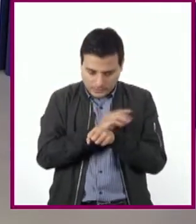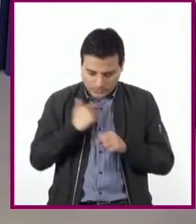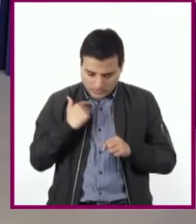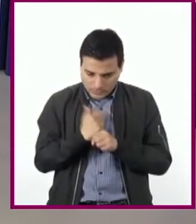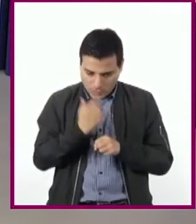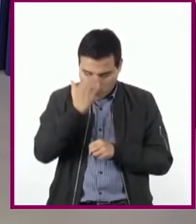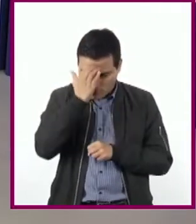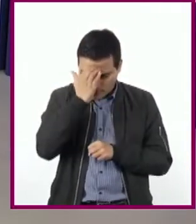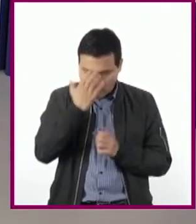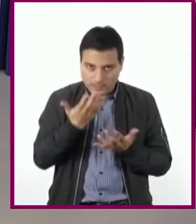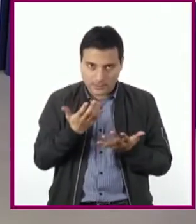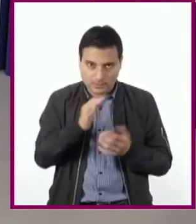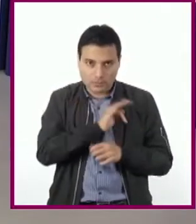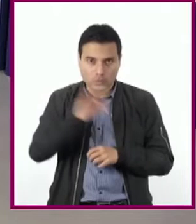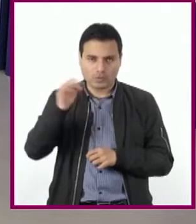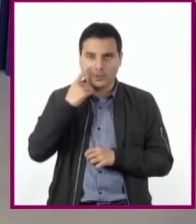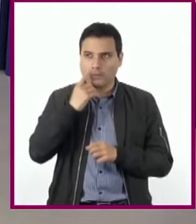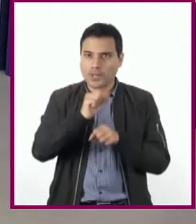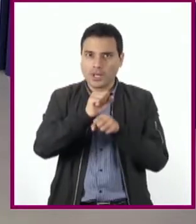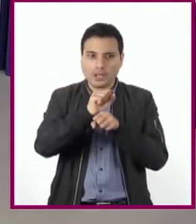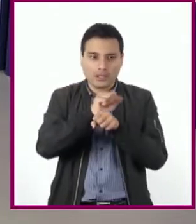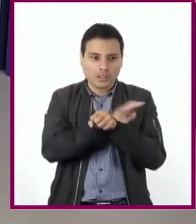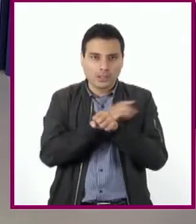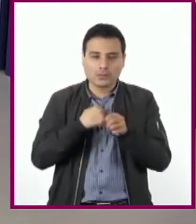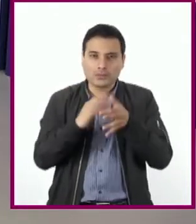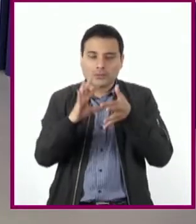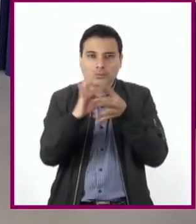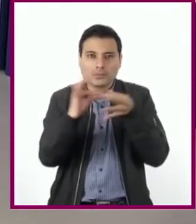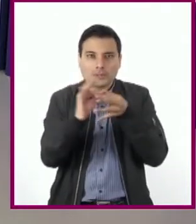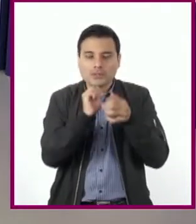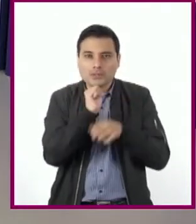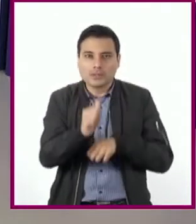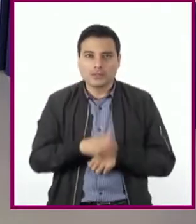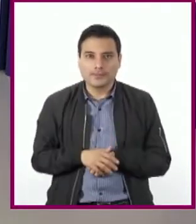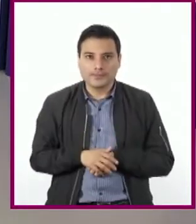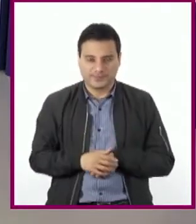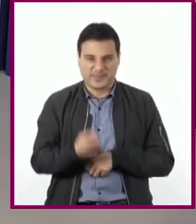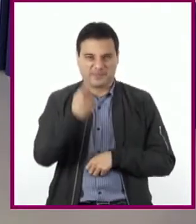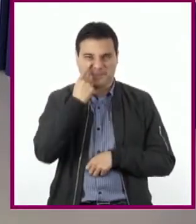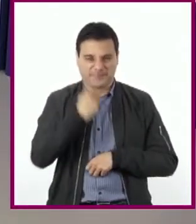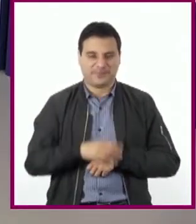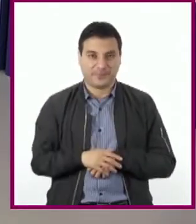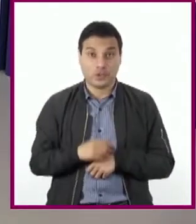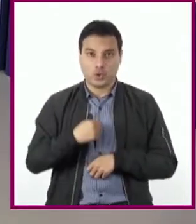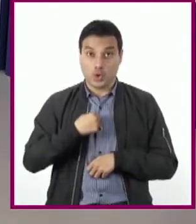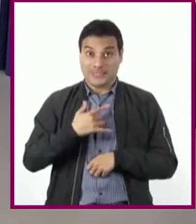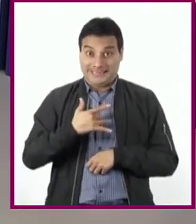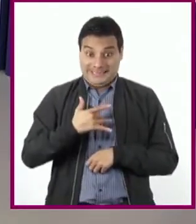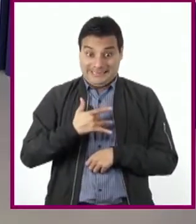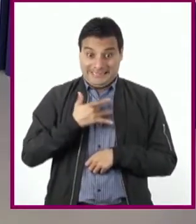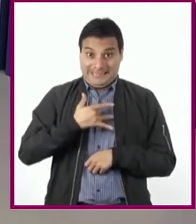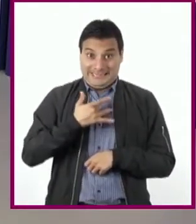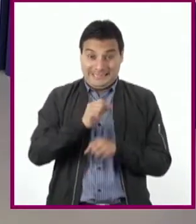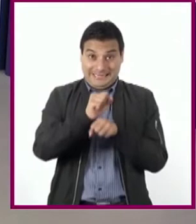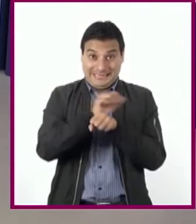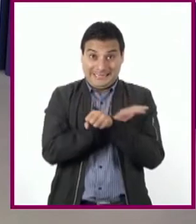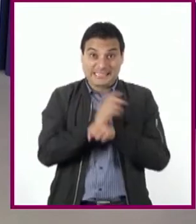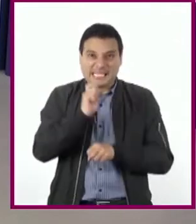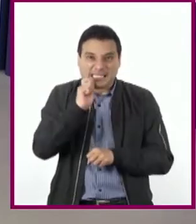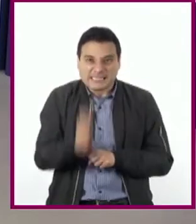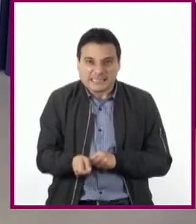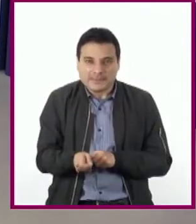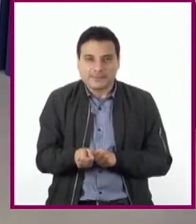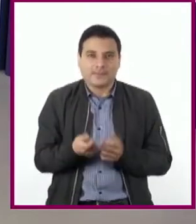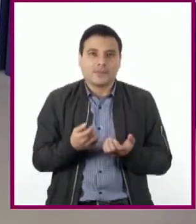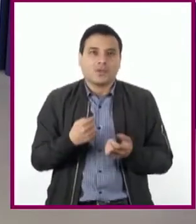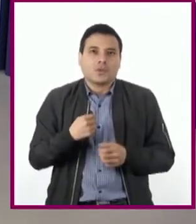hemos dicho nada de los estados de ánimo. ¡Cierto! El estado de ánimo es esa energía con la que vivimos cada